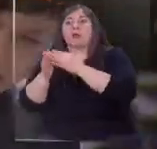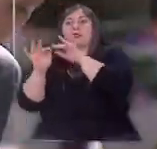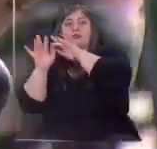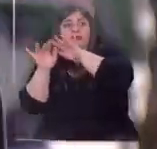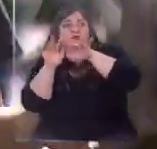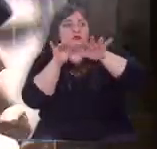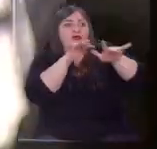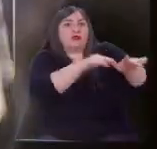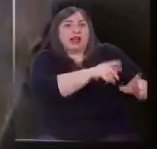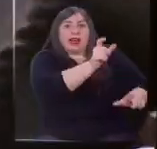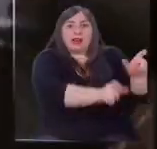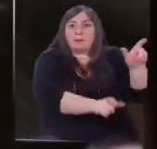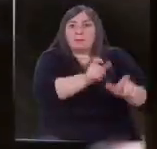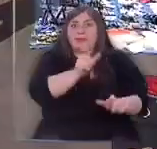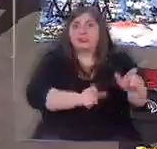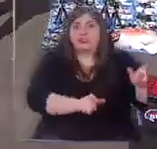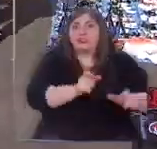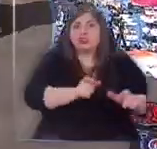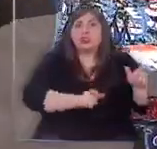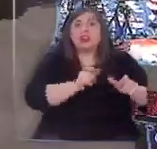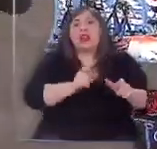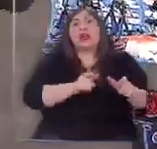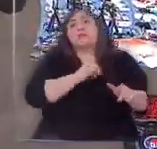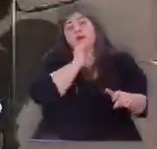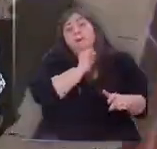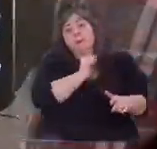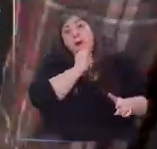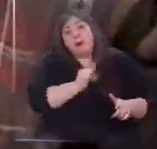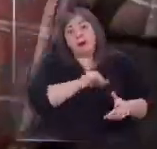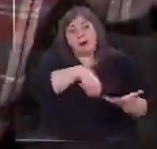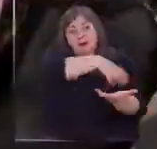en poblaciones más marginadas,